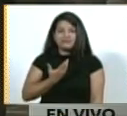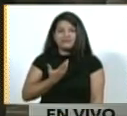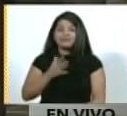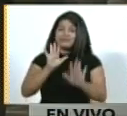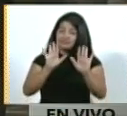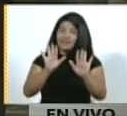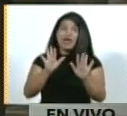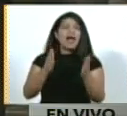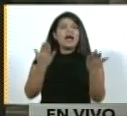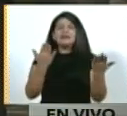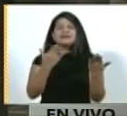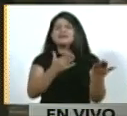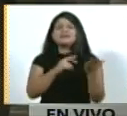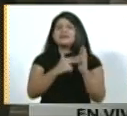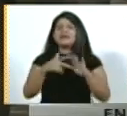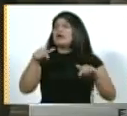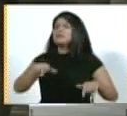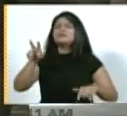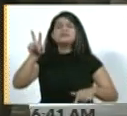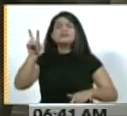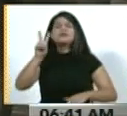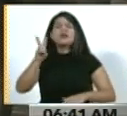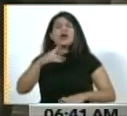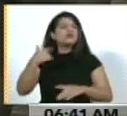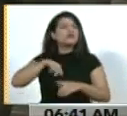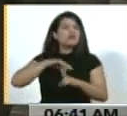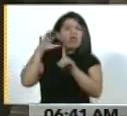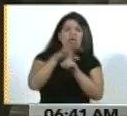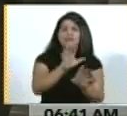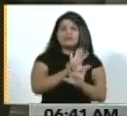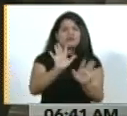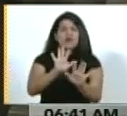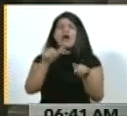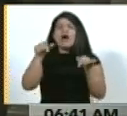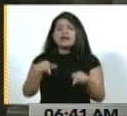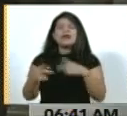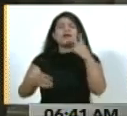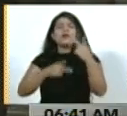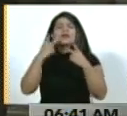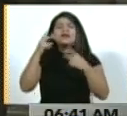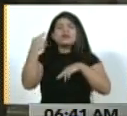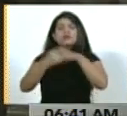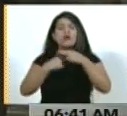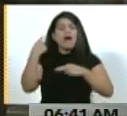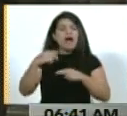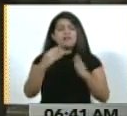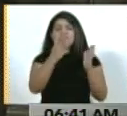Entonces, esto no es un Estado represor, es una línea política de la Revolución Bolivariana.